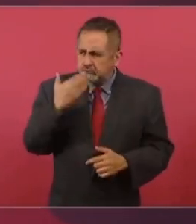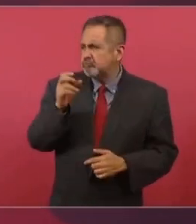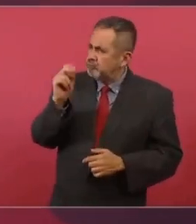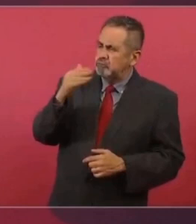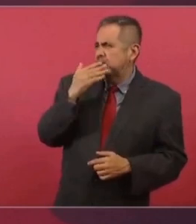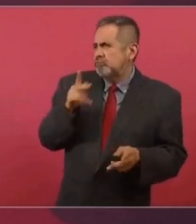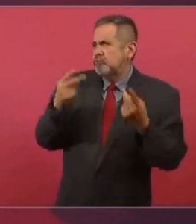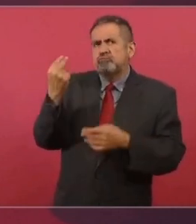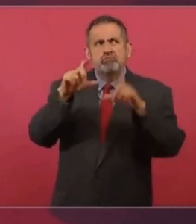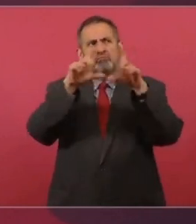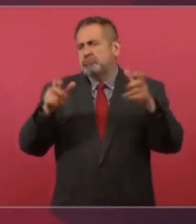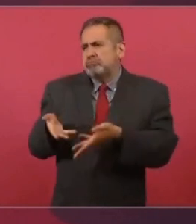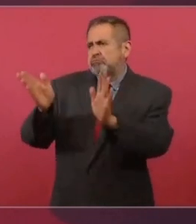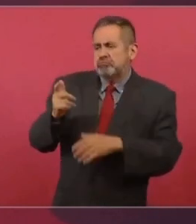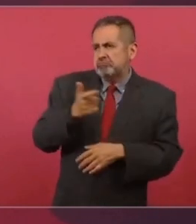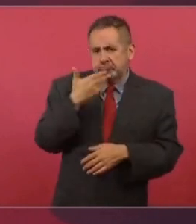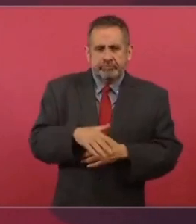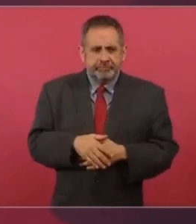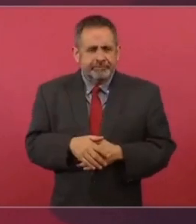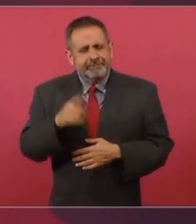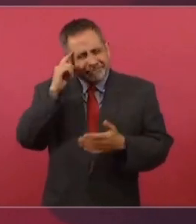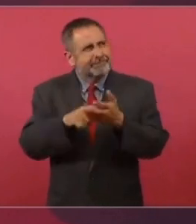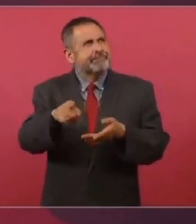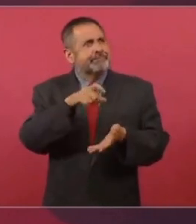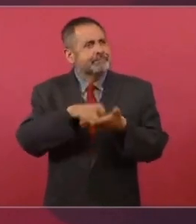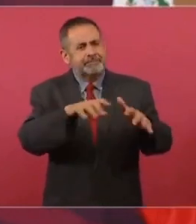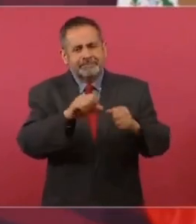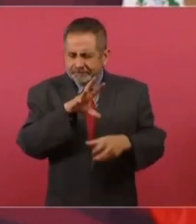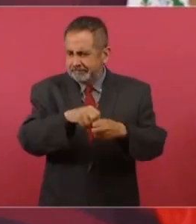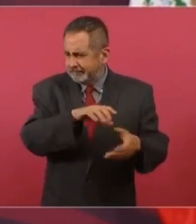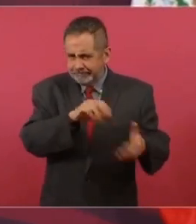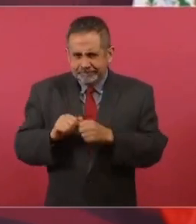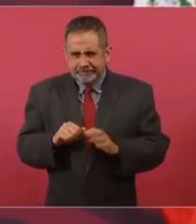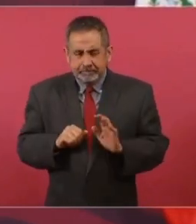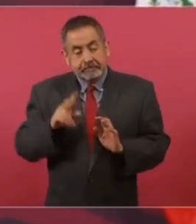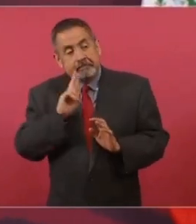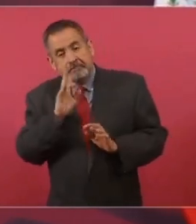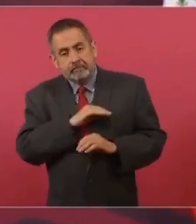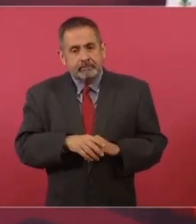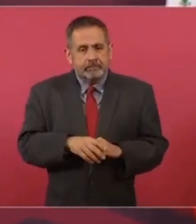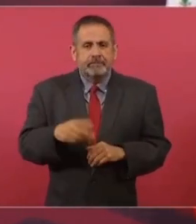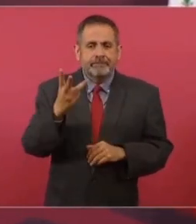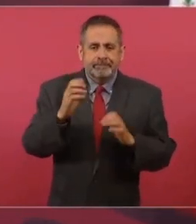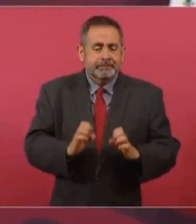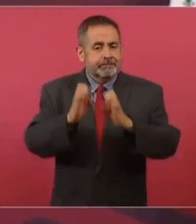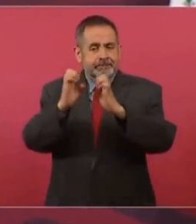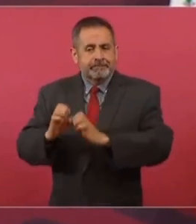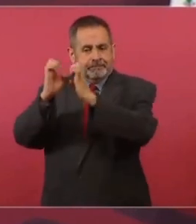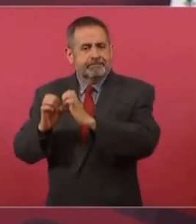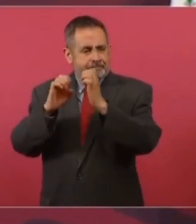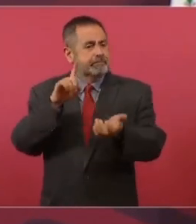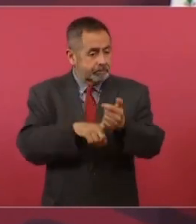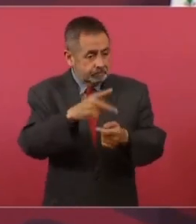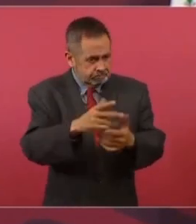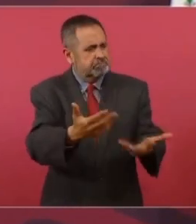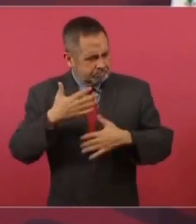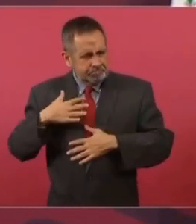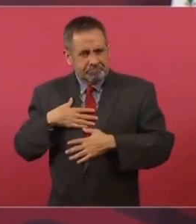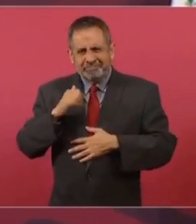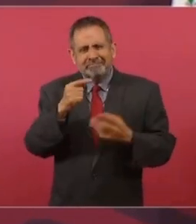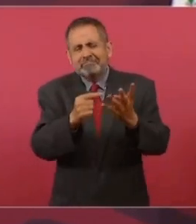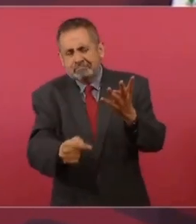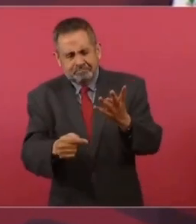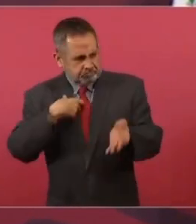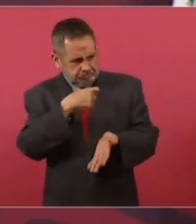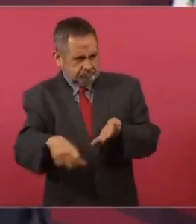gusto. Incluso creo que incluía la compra, o incluye, no lo descartemos, 3 edificios y algo más,